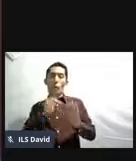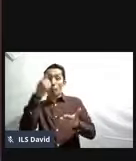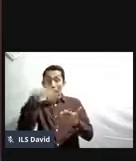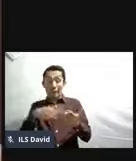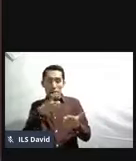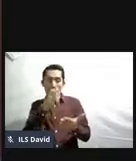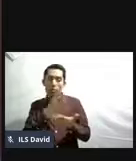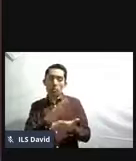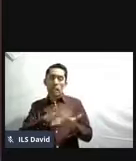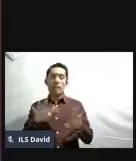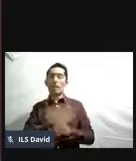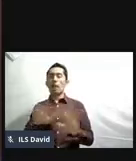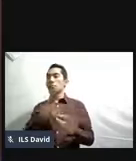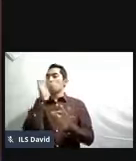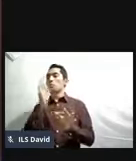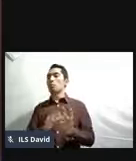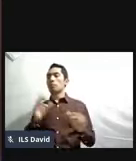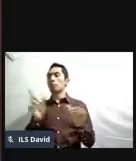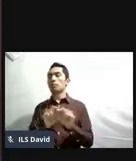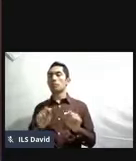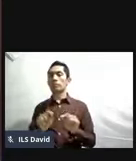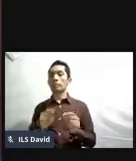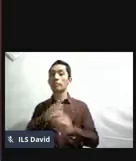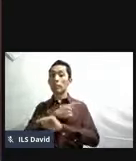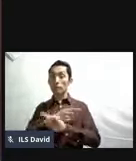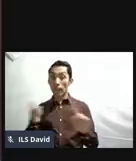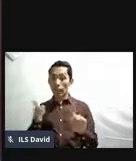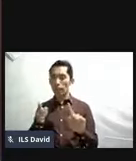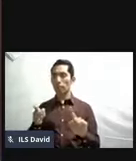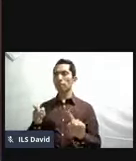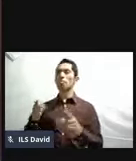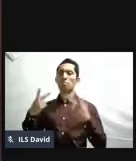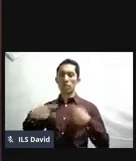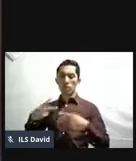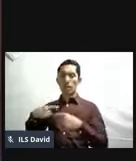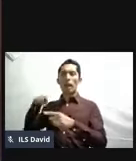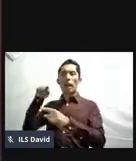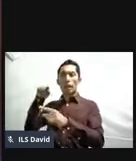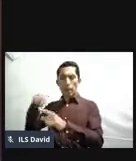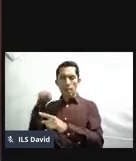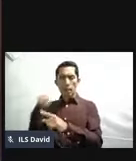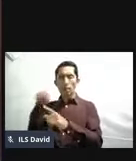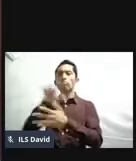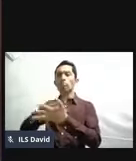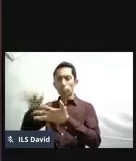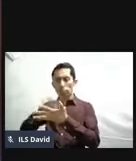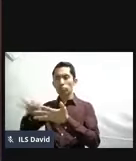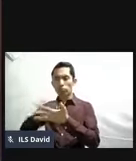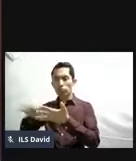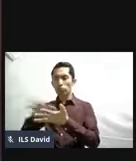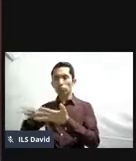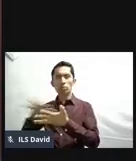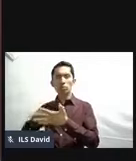lector o quien prosiguió con esto, pues, evidentemente, entendió